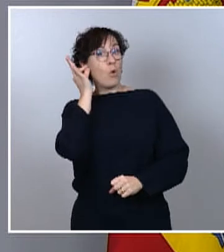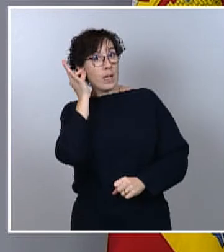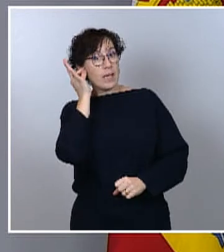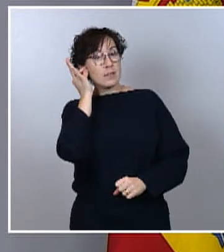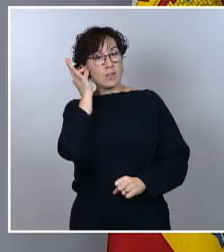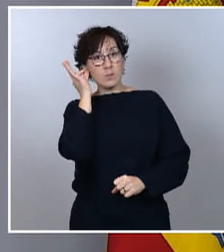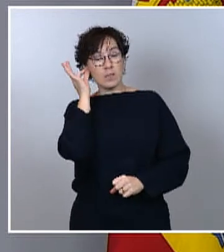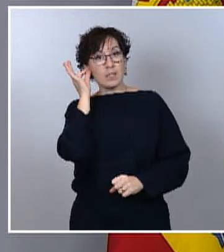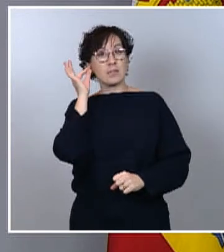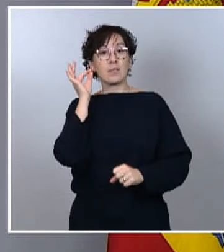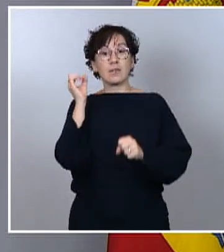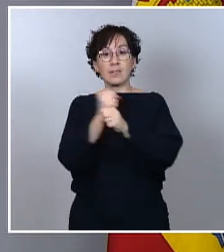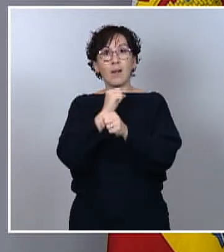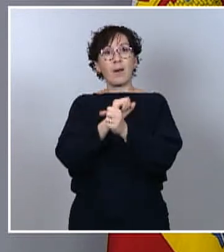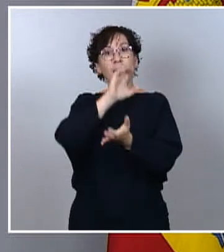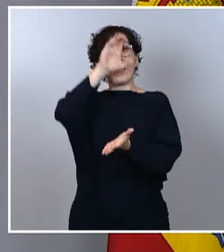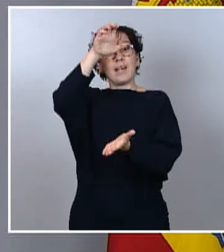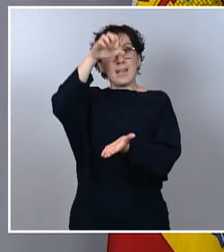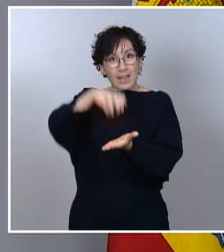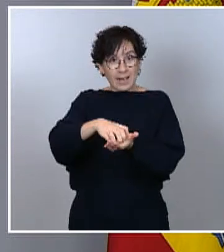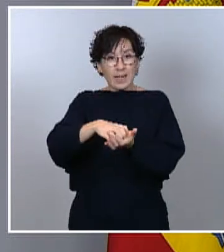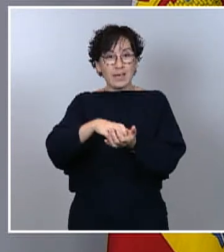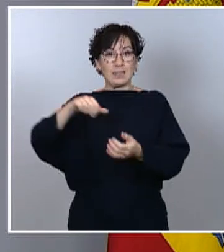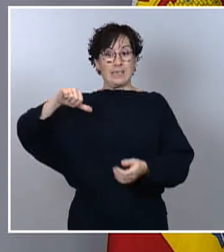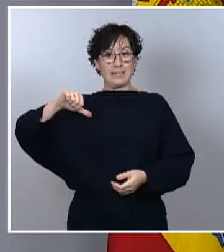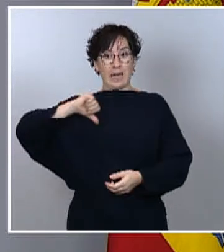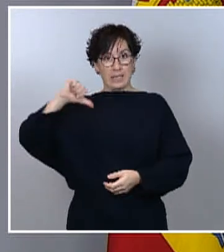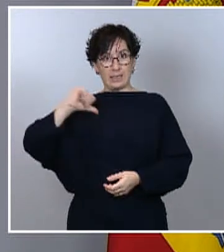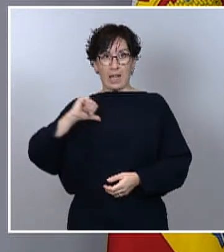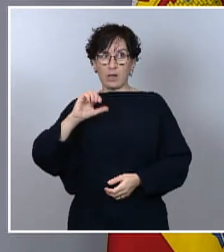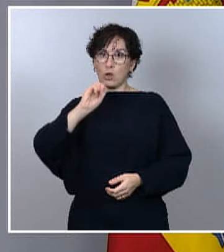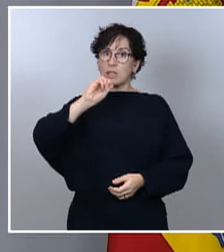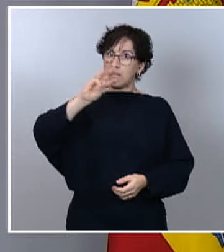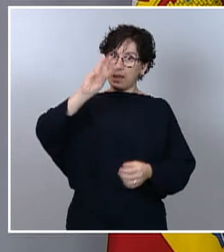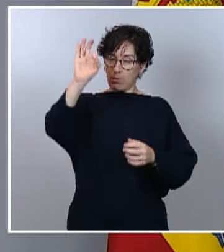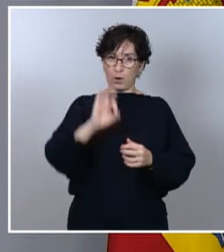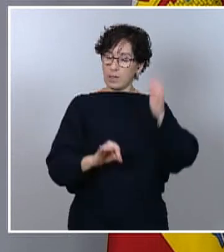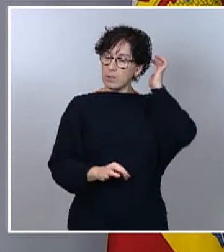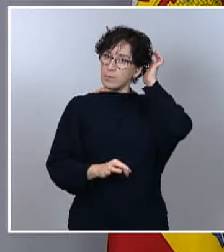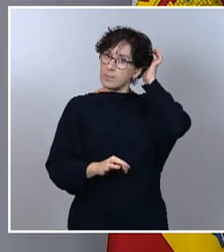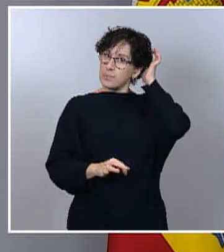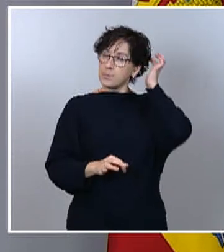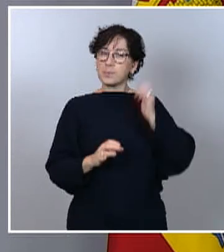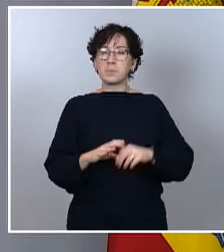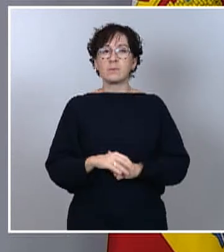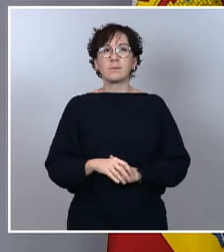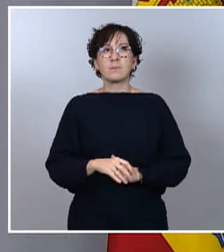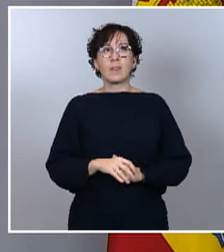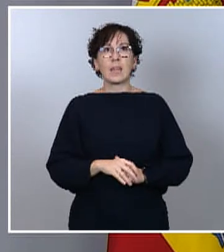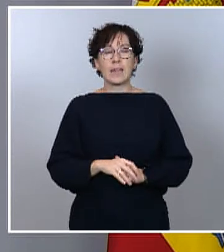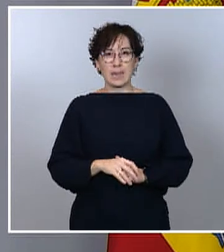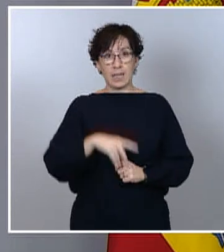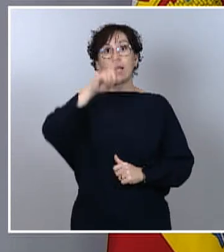establecimientos sociosanitarios que tienen prevalencias también del 13%. También es llamativo comprobar que las personas que no